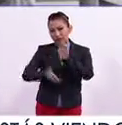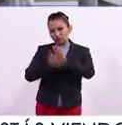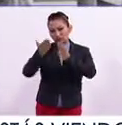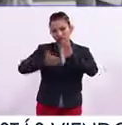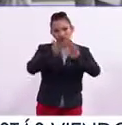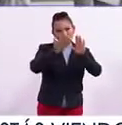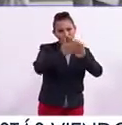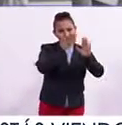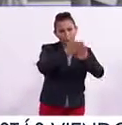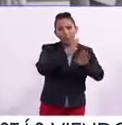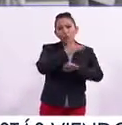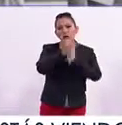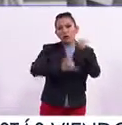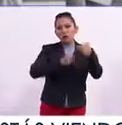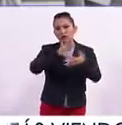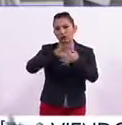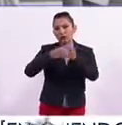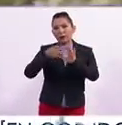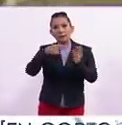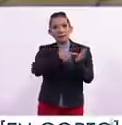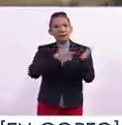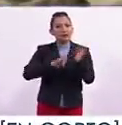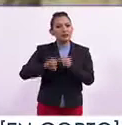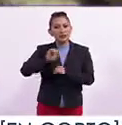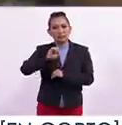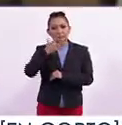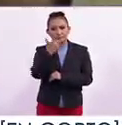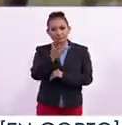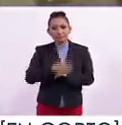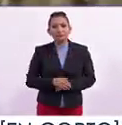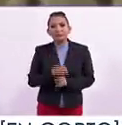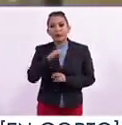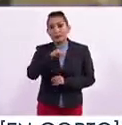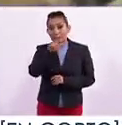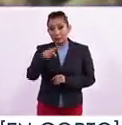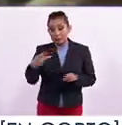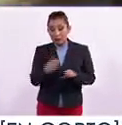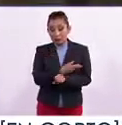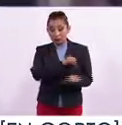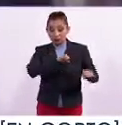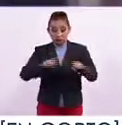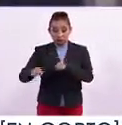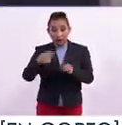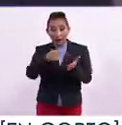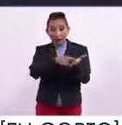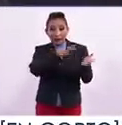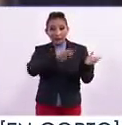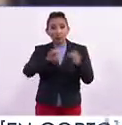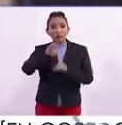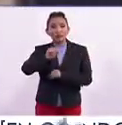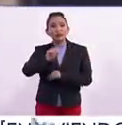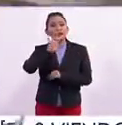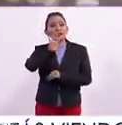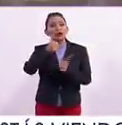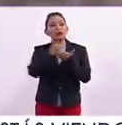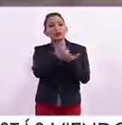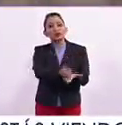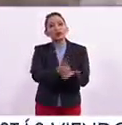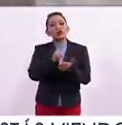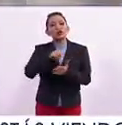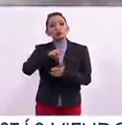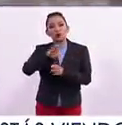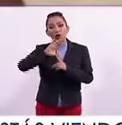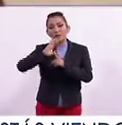Juegos Olímpicos de 1968 y tras el sismo de 1985 colaboró en el Subcomité de Normas